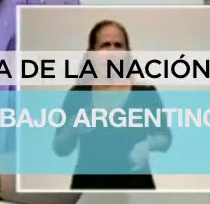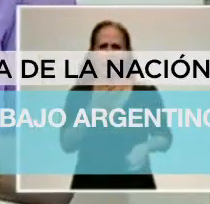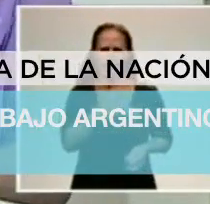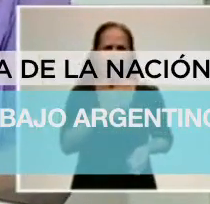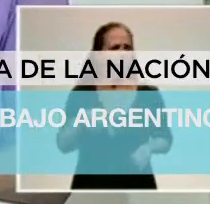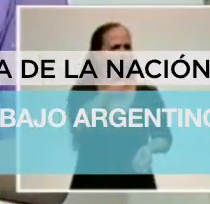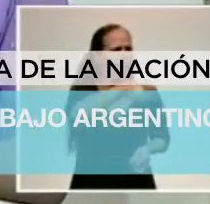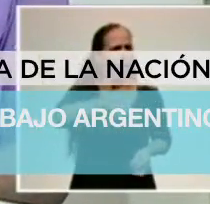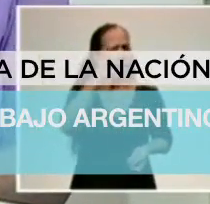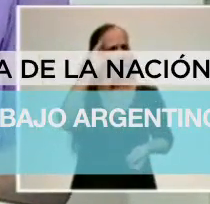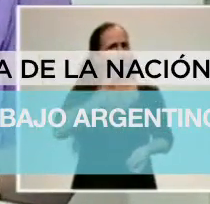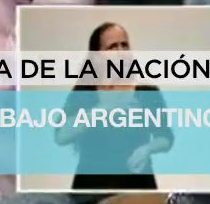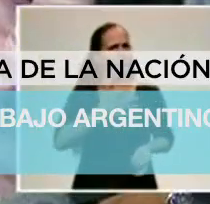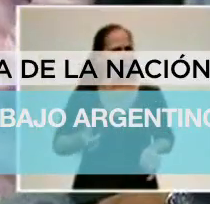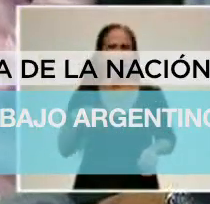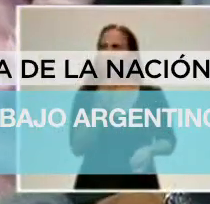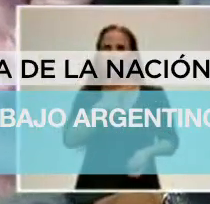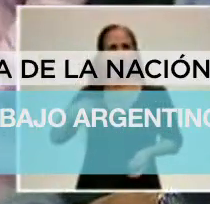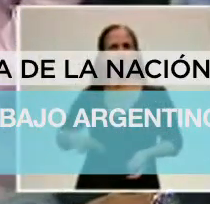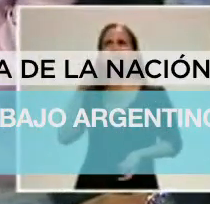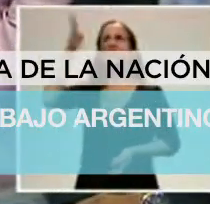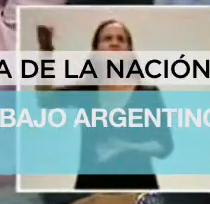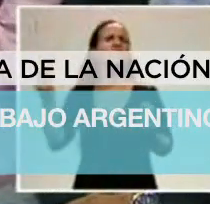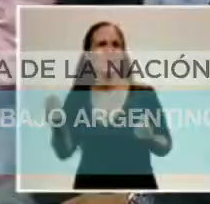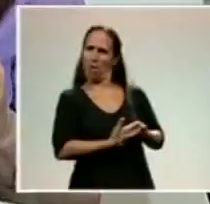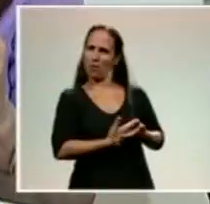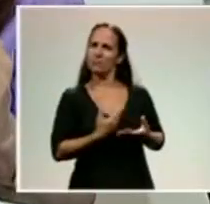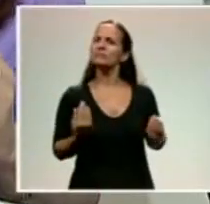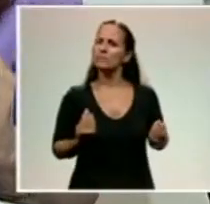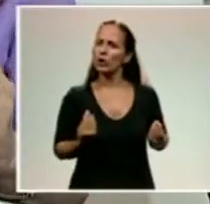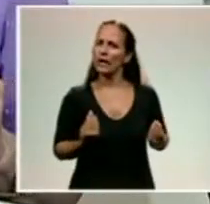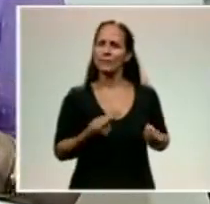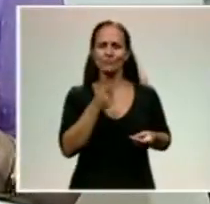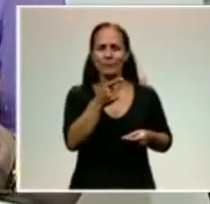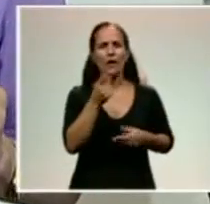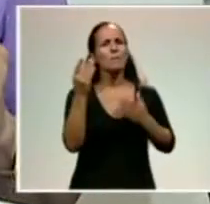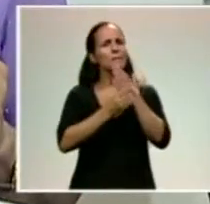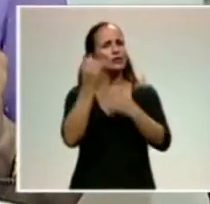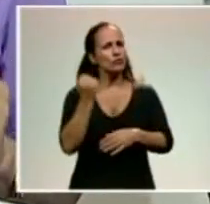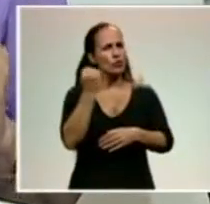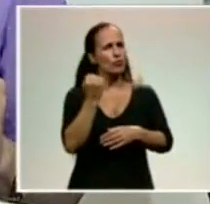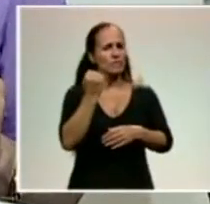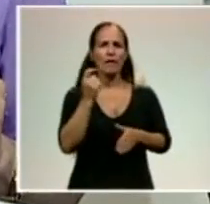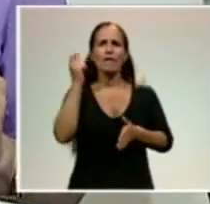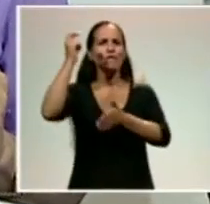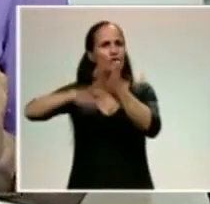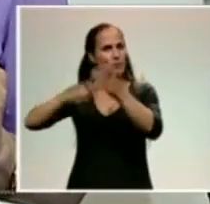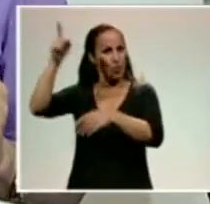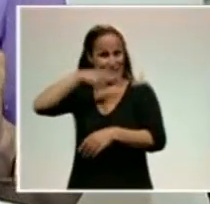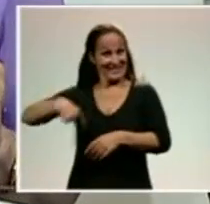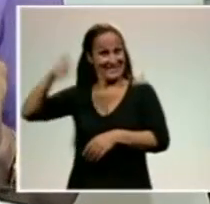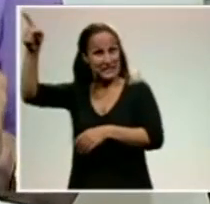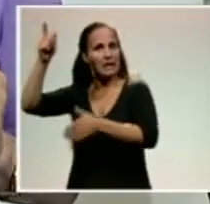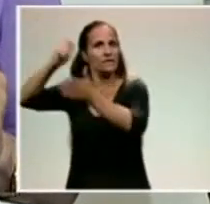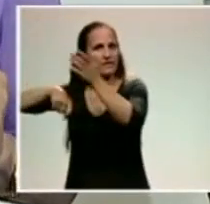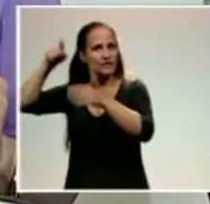buscar inversiones en materia estratégica y de infraestructura. Axel Kicillof firmó en China con